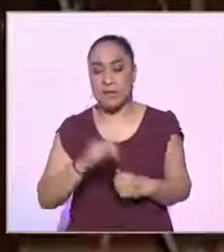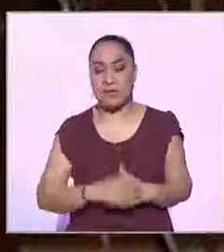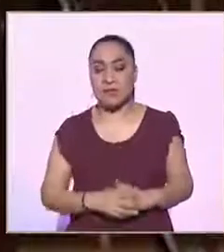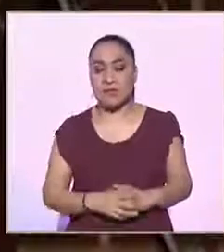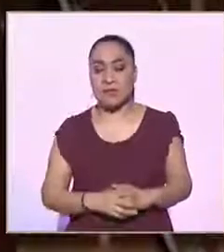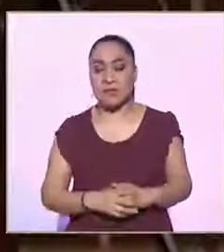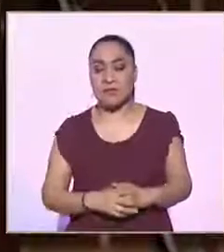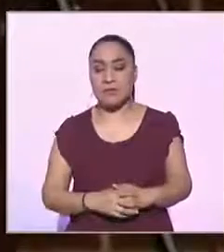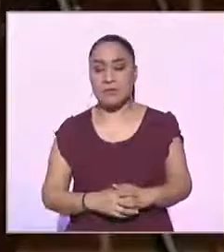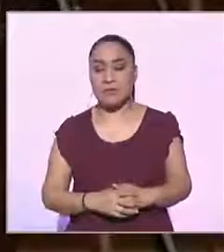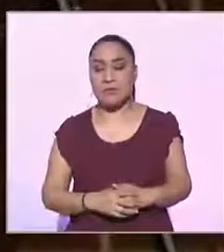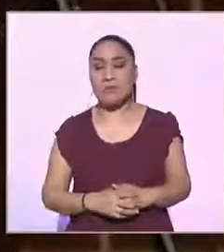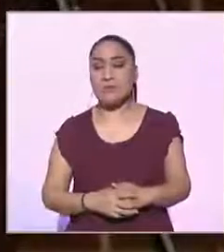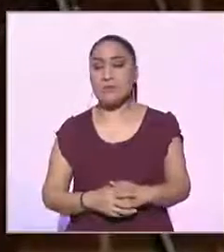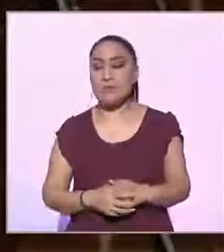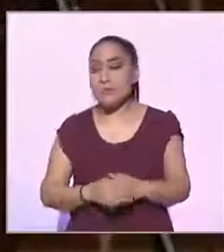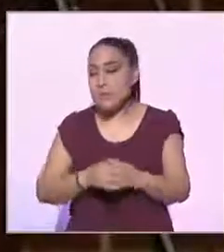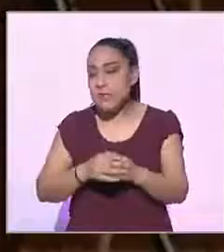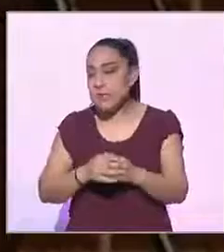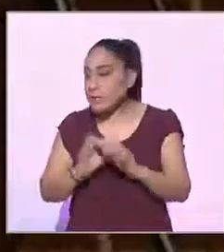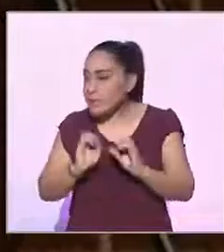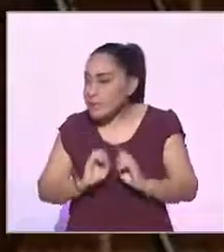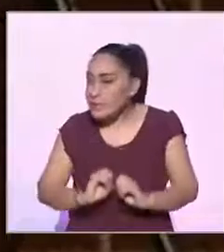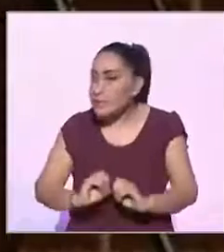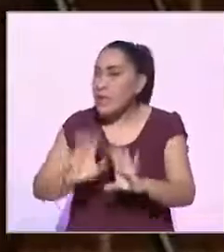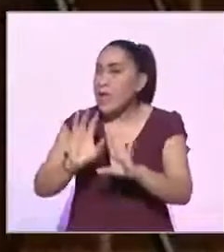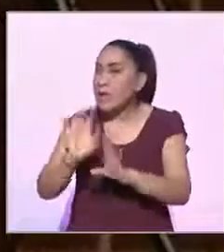que salga la luna,